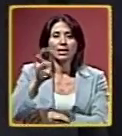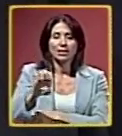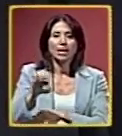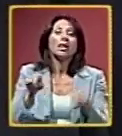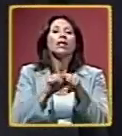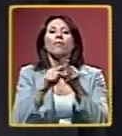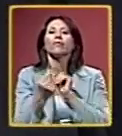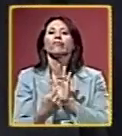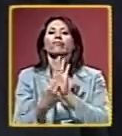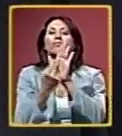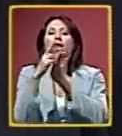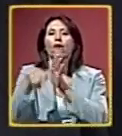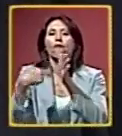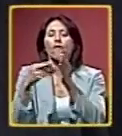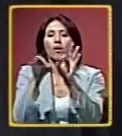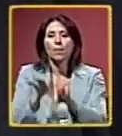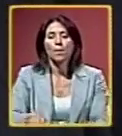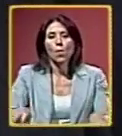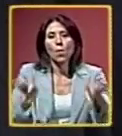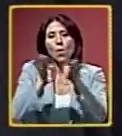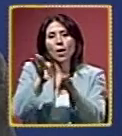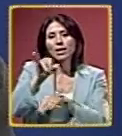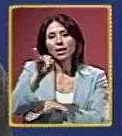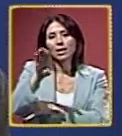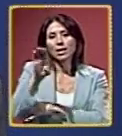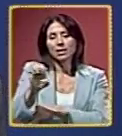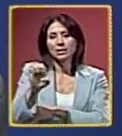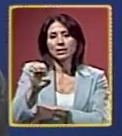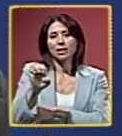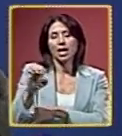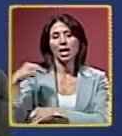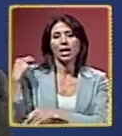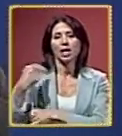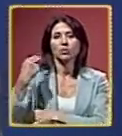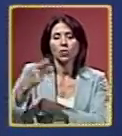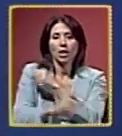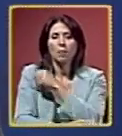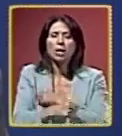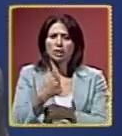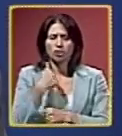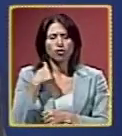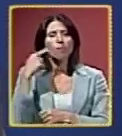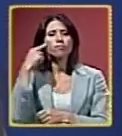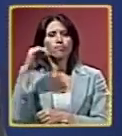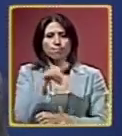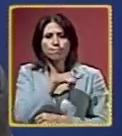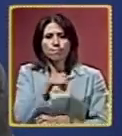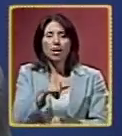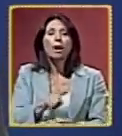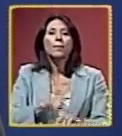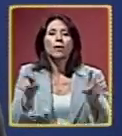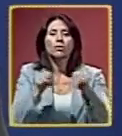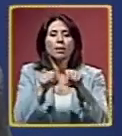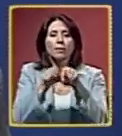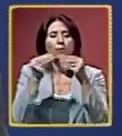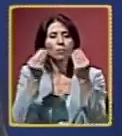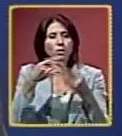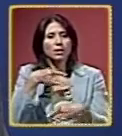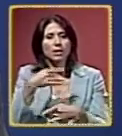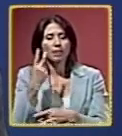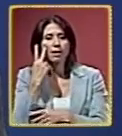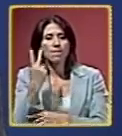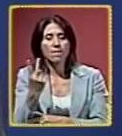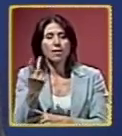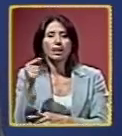tan importante que ha jugado en la historia del país, cosa con la que coincido plenamente, pero también es muy interesante ver